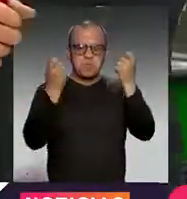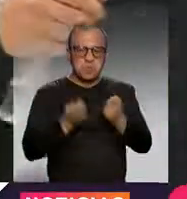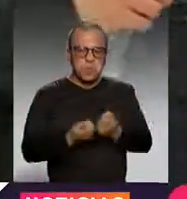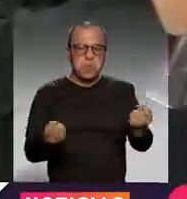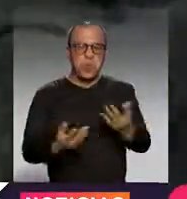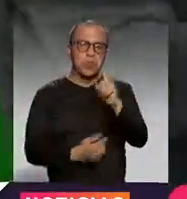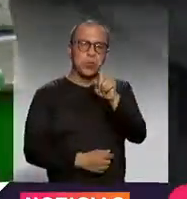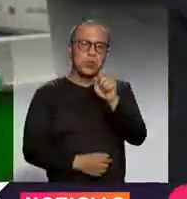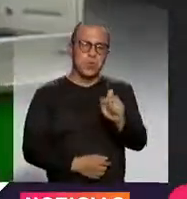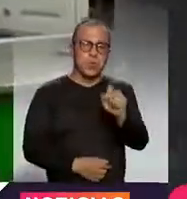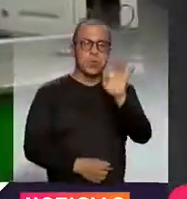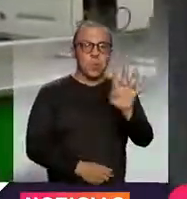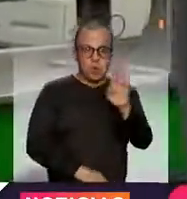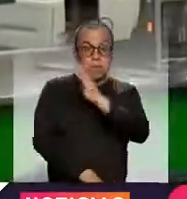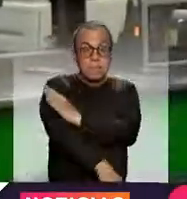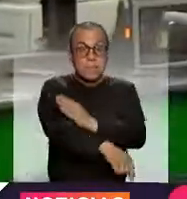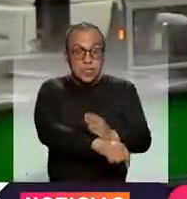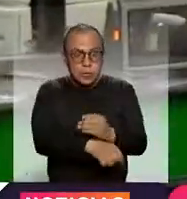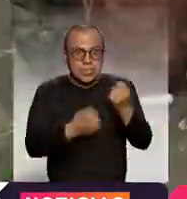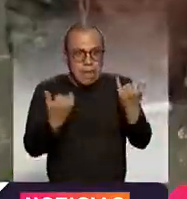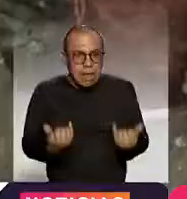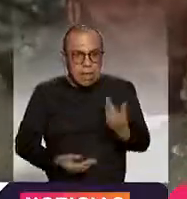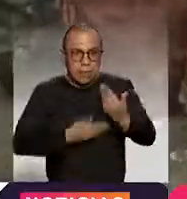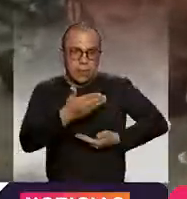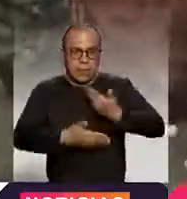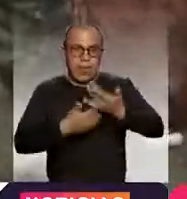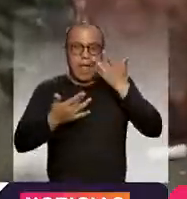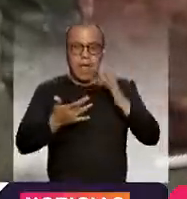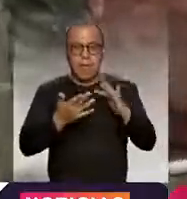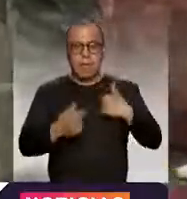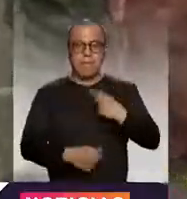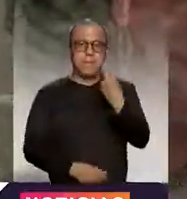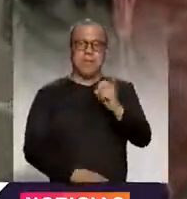a 1,4 millones de toneladas, con un reciclaje del 20%.